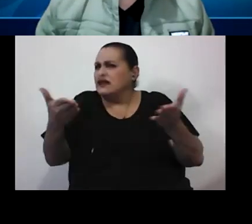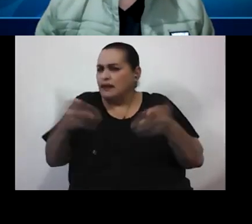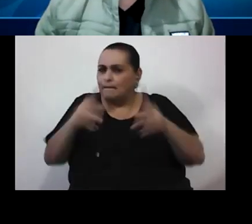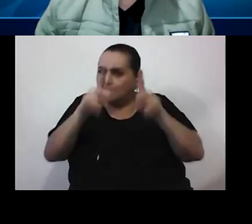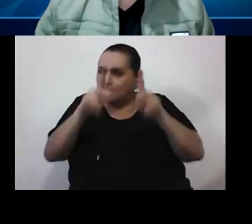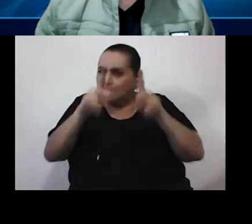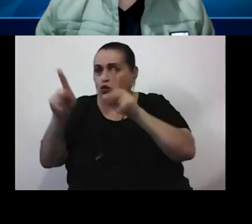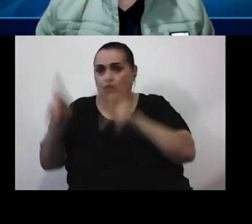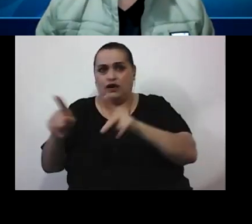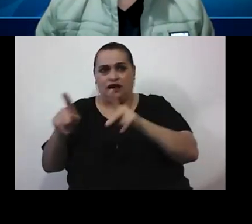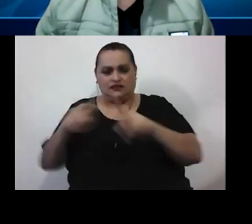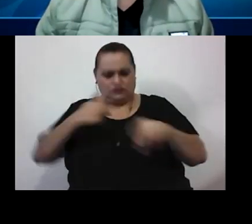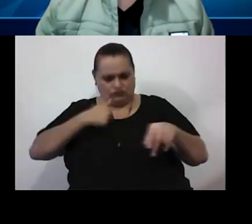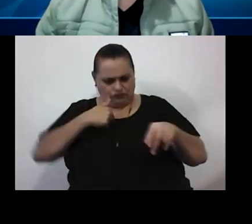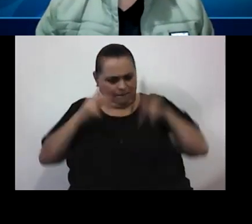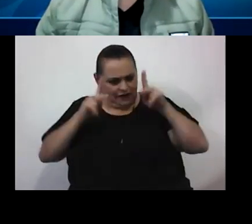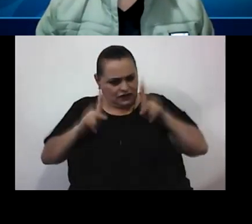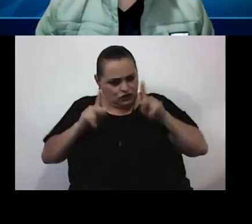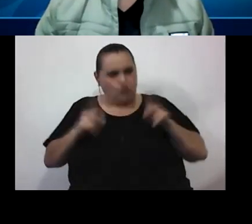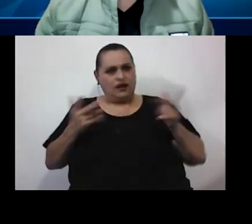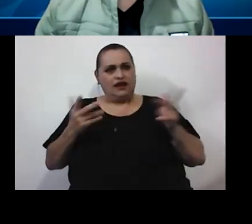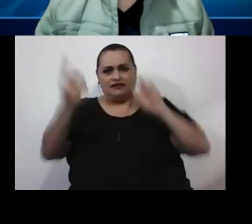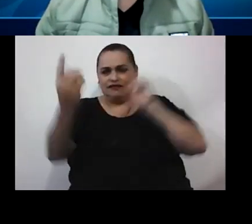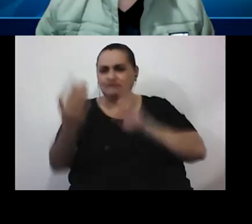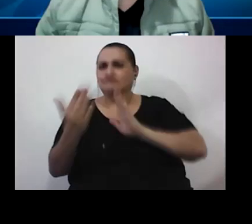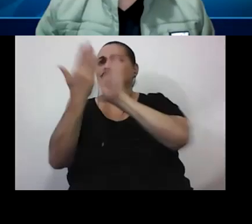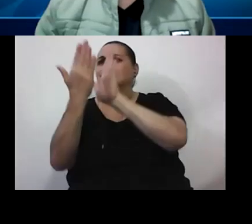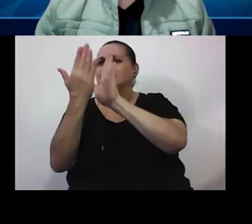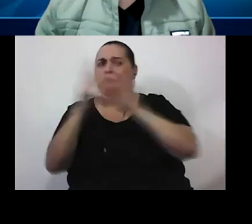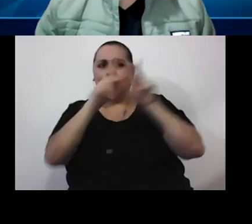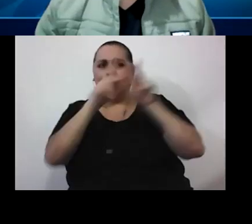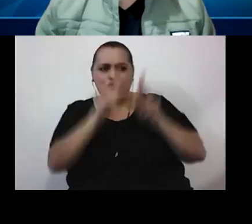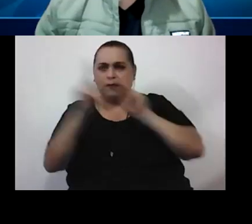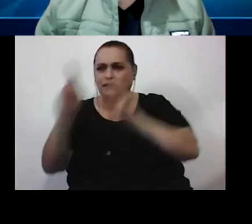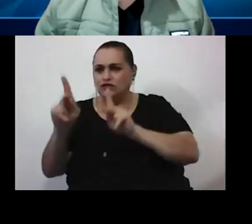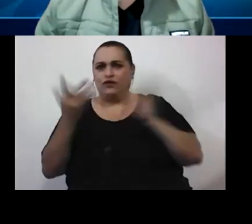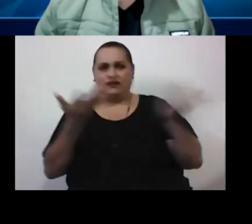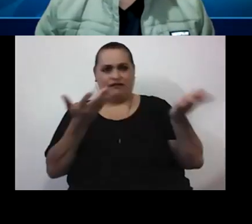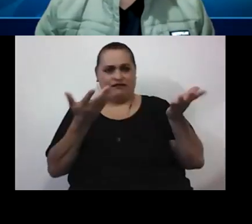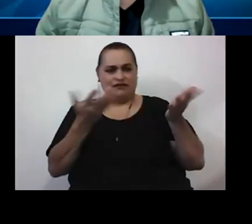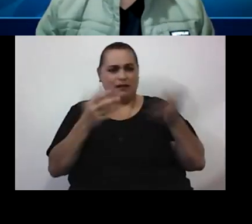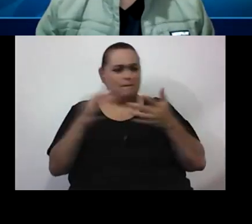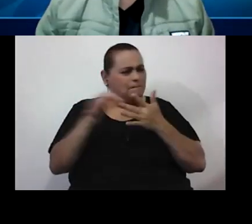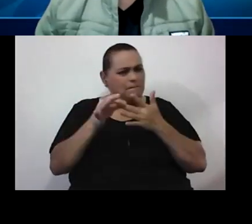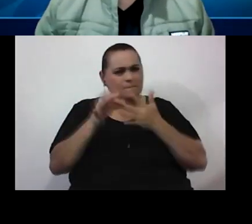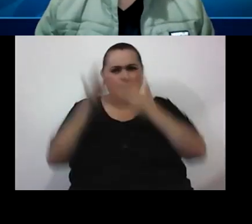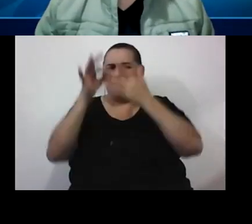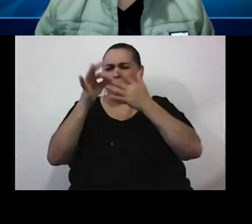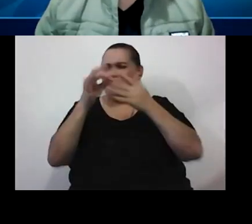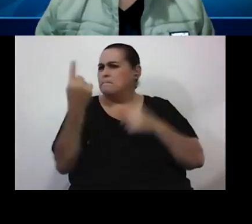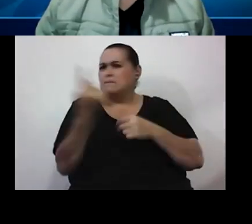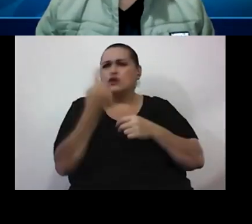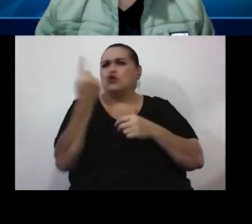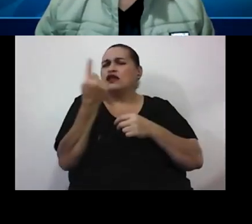Somos personas frente a personas y esa parte no la podemos olvidar. La prioridad no puede ser el cumplimiento